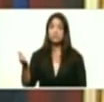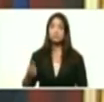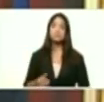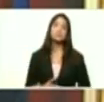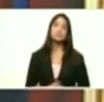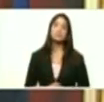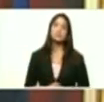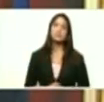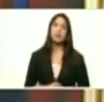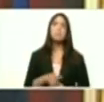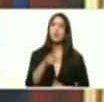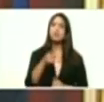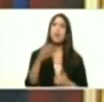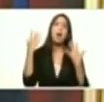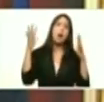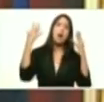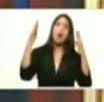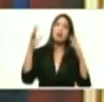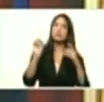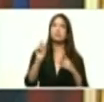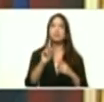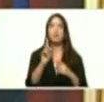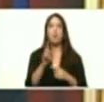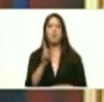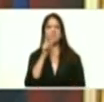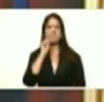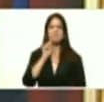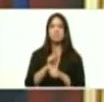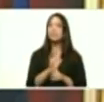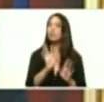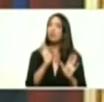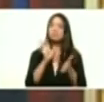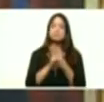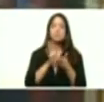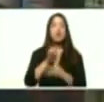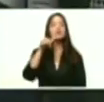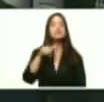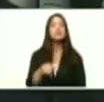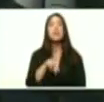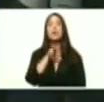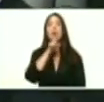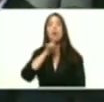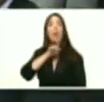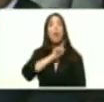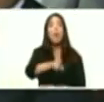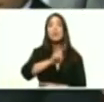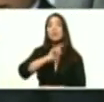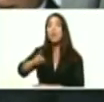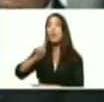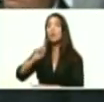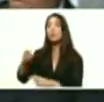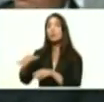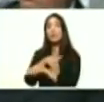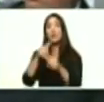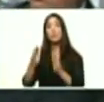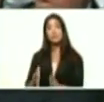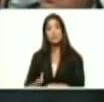ni para que me aplauden, ni para que no me aplaudan. Yo estoy aquí dando órdenes, ministros y ministras.